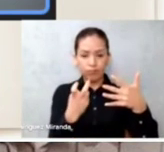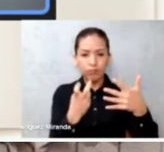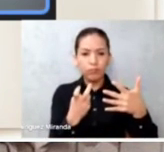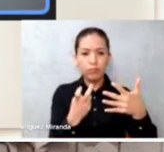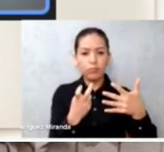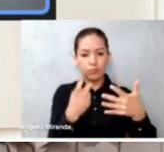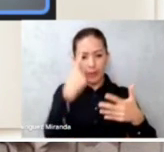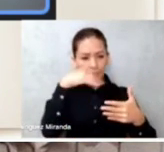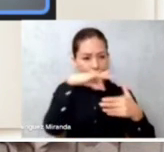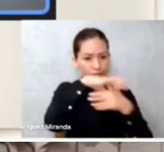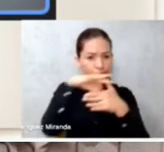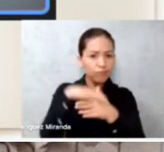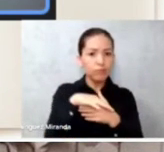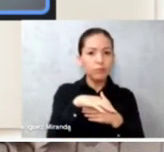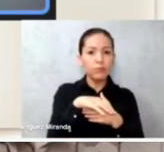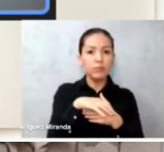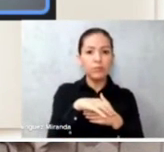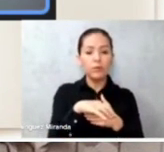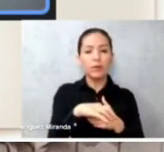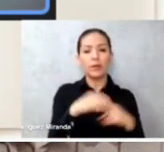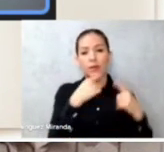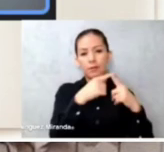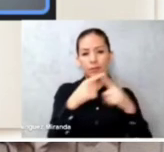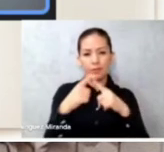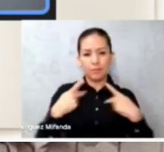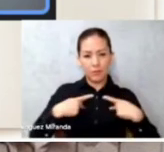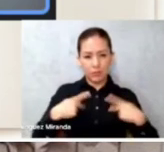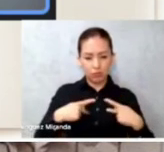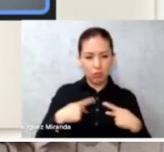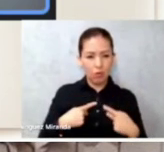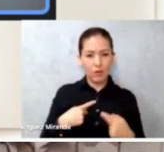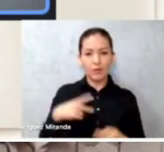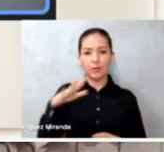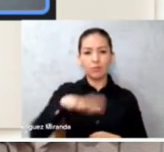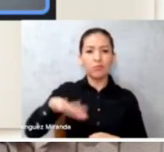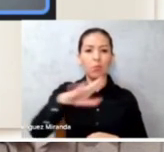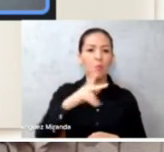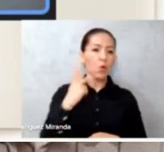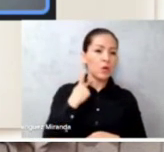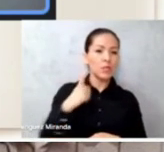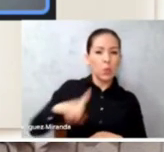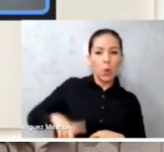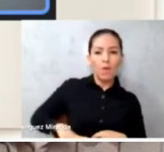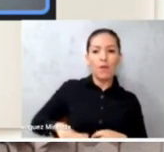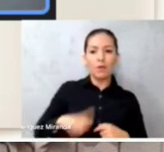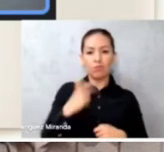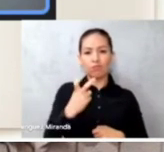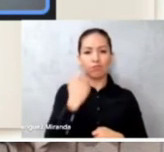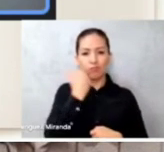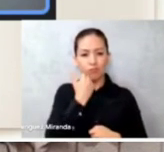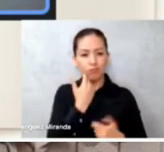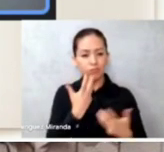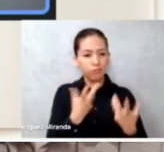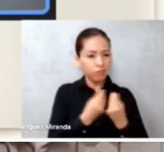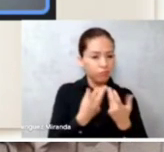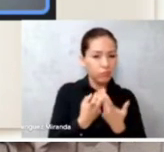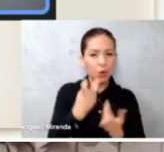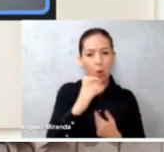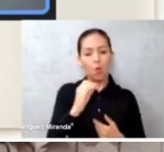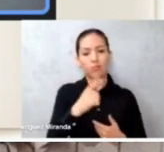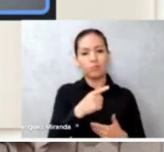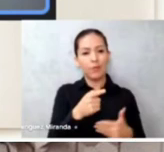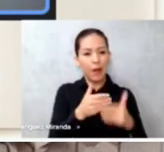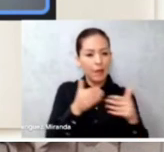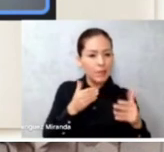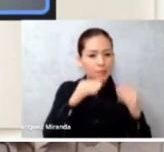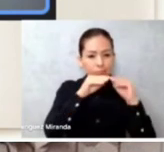lo es la intervención de servidores públicos y el uso de recursos públicos, difusión de propaganda electoral en tiempo de reflexión,